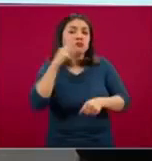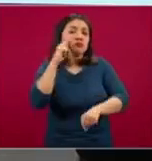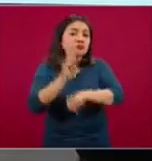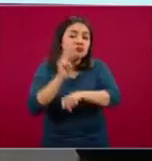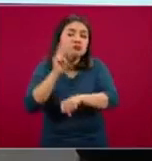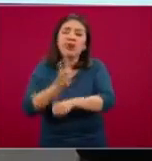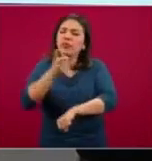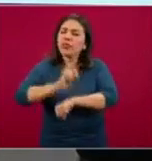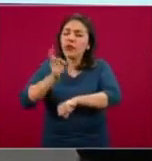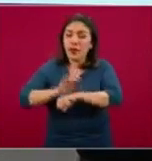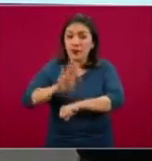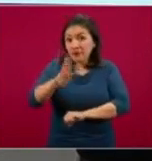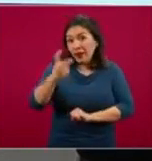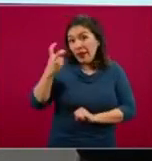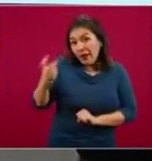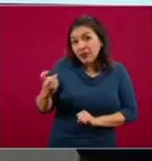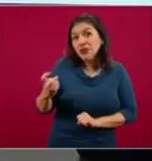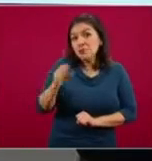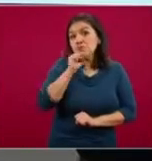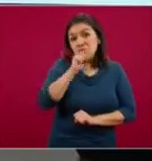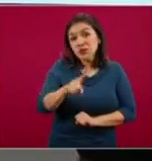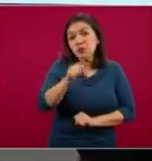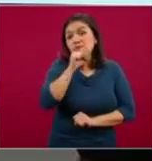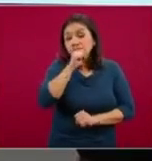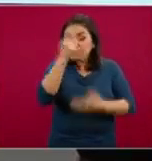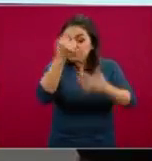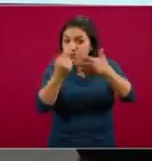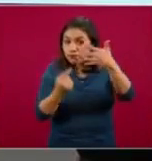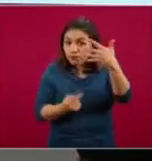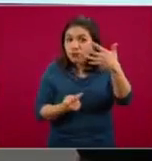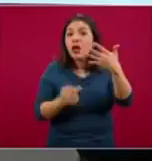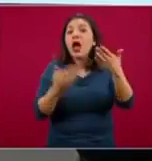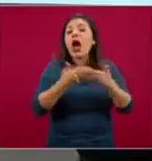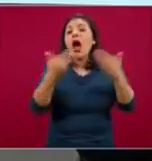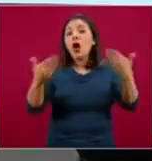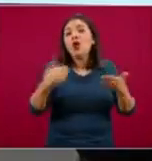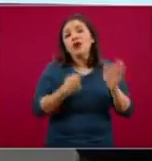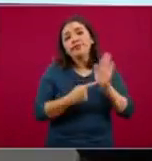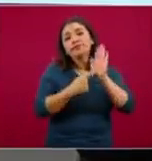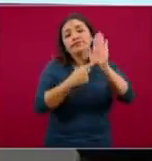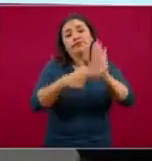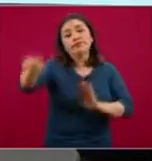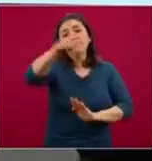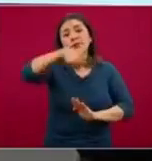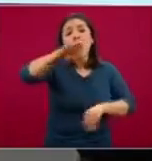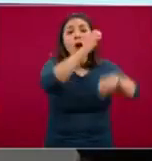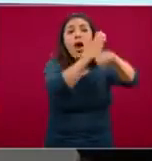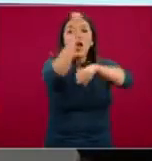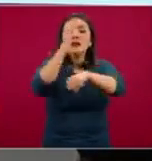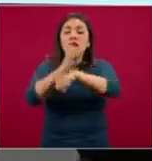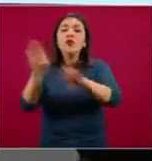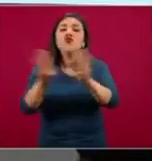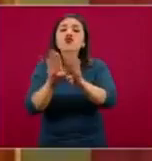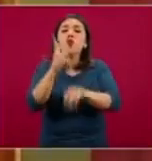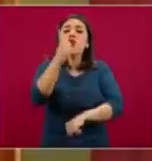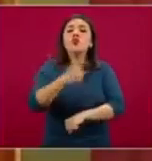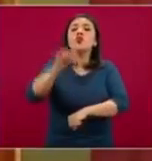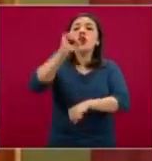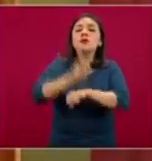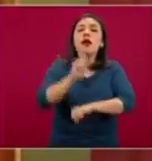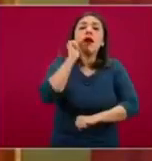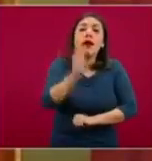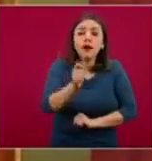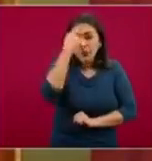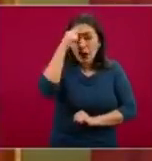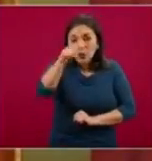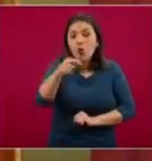los días. Pero así, con estos resultados, compartimos a las entidades federativas los resultados semanales para